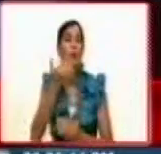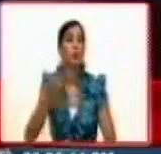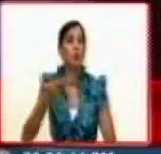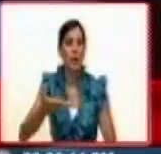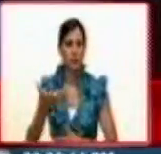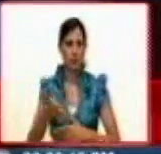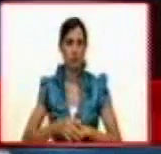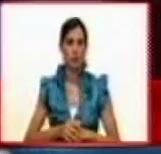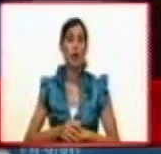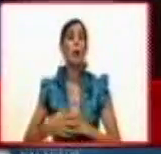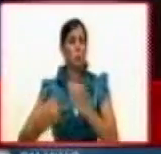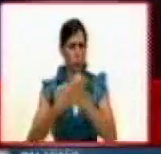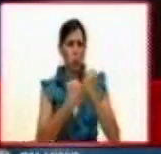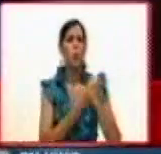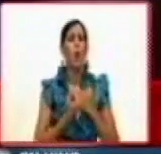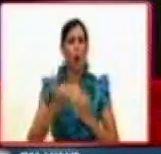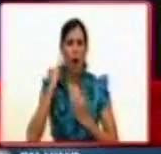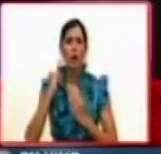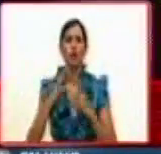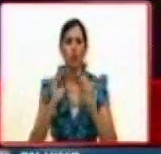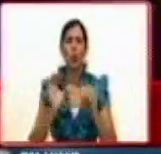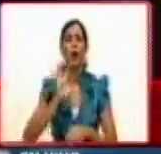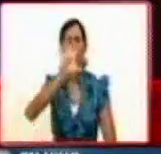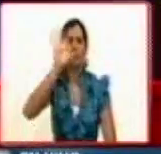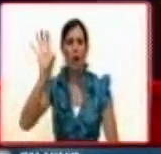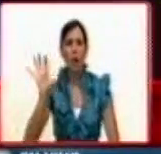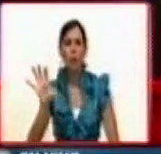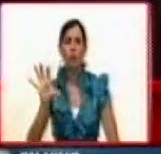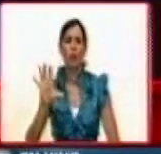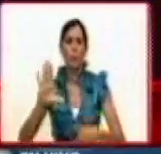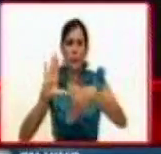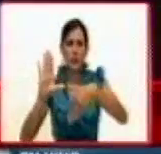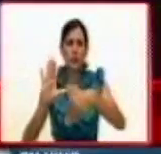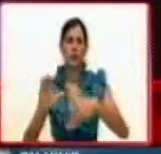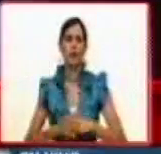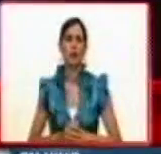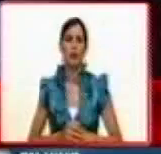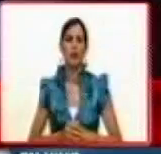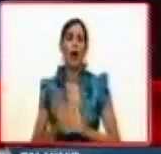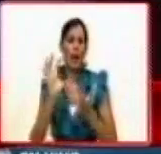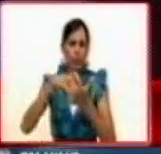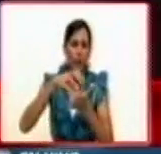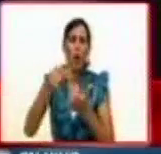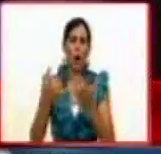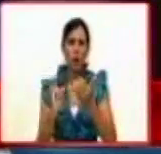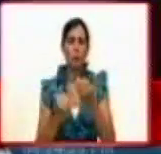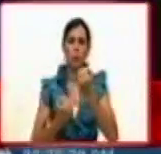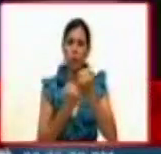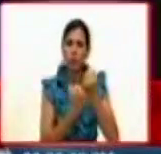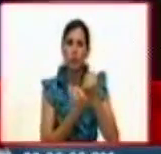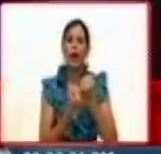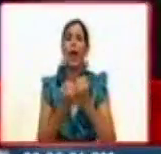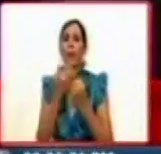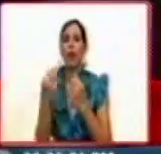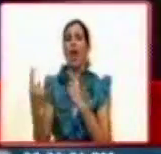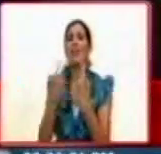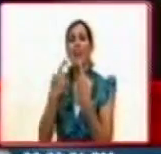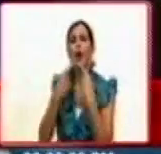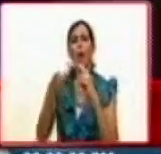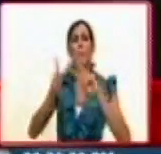el pleno respaldo de todos los estados de América. La negociación de la paz en Colombia.